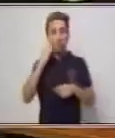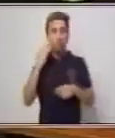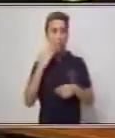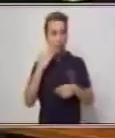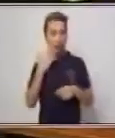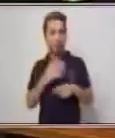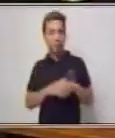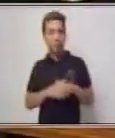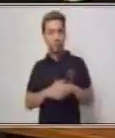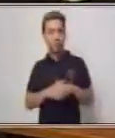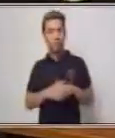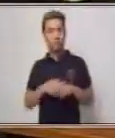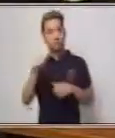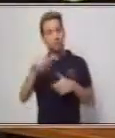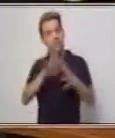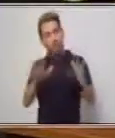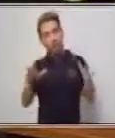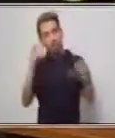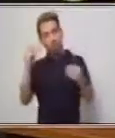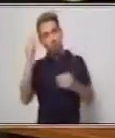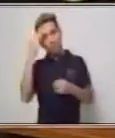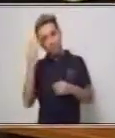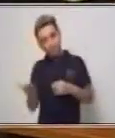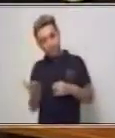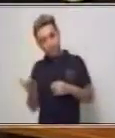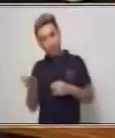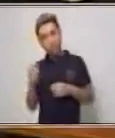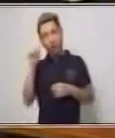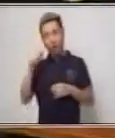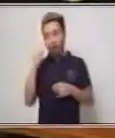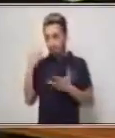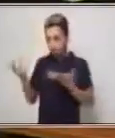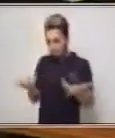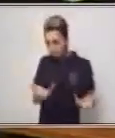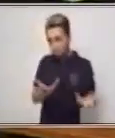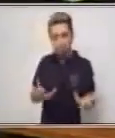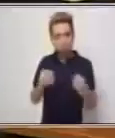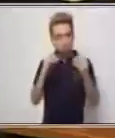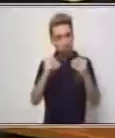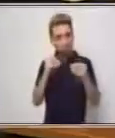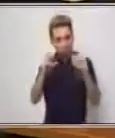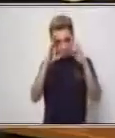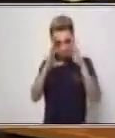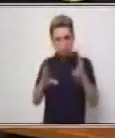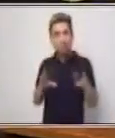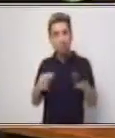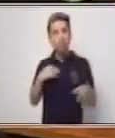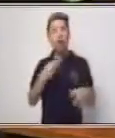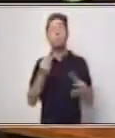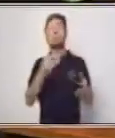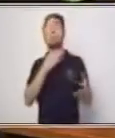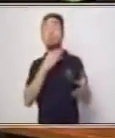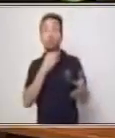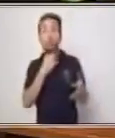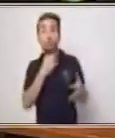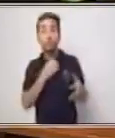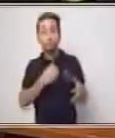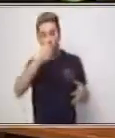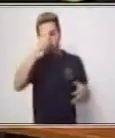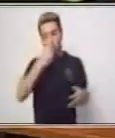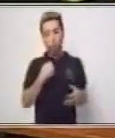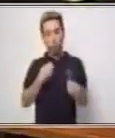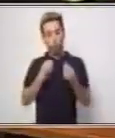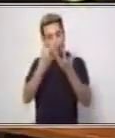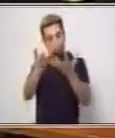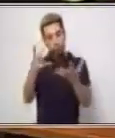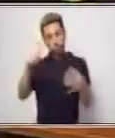forma. De antemano, pues, muchas gracias por esta oportunidad, muchas gracias por haberme prestado atención. Ha sido un gusto, un honor el haberles